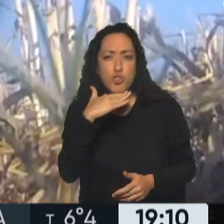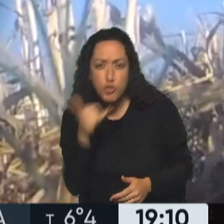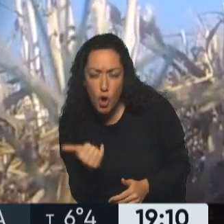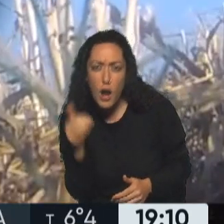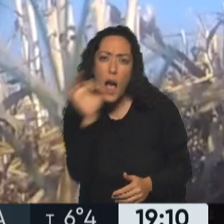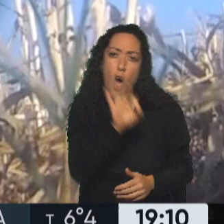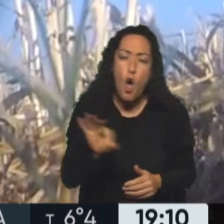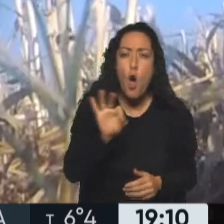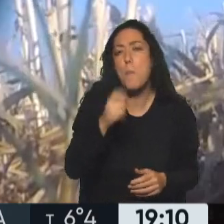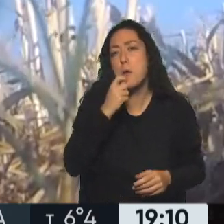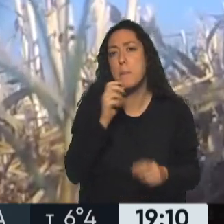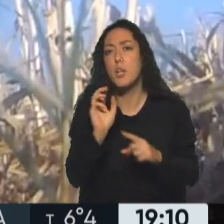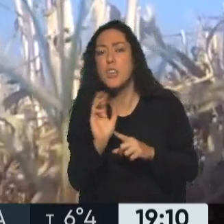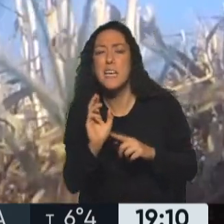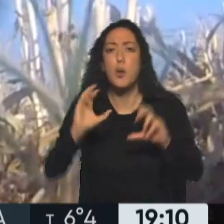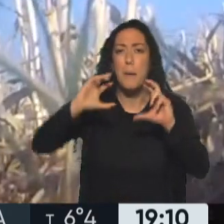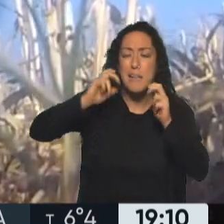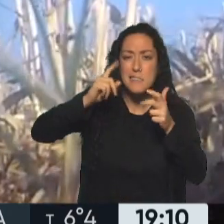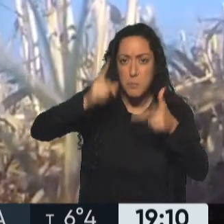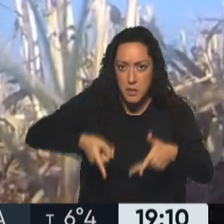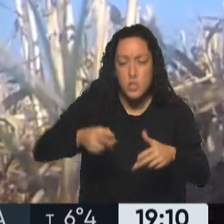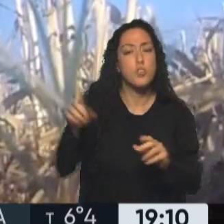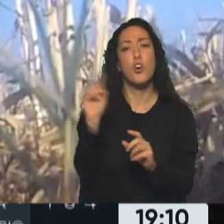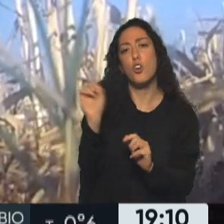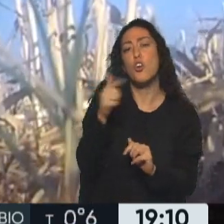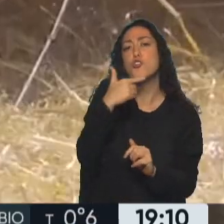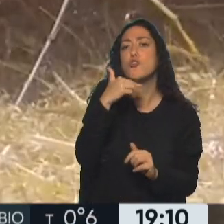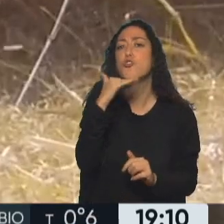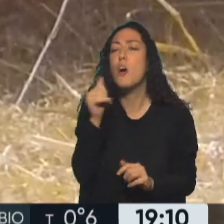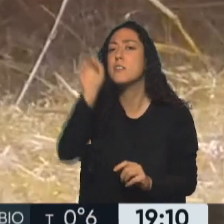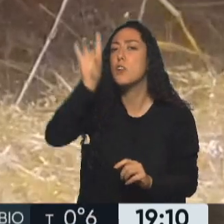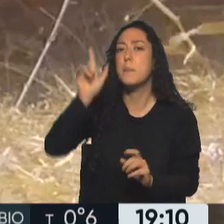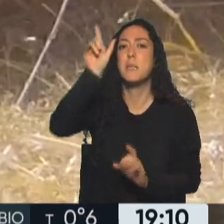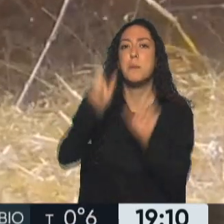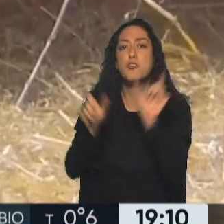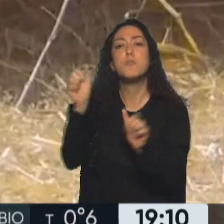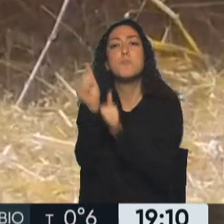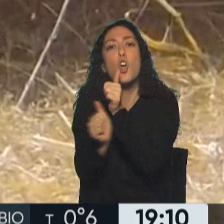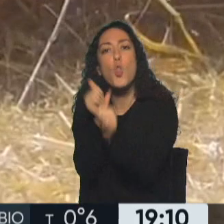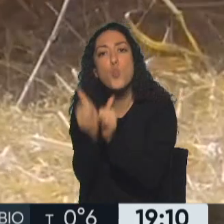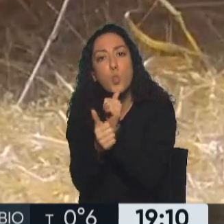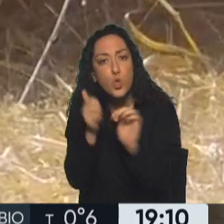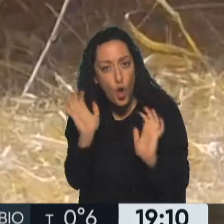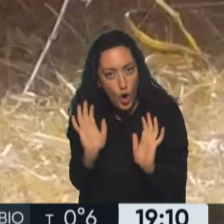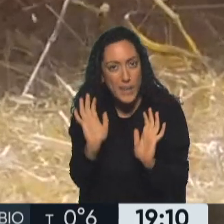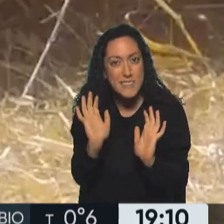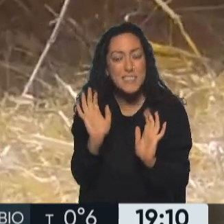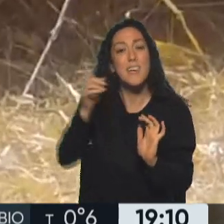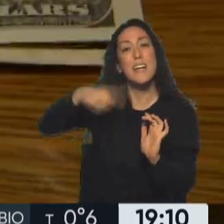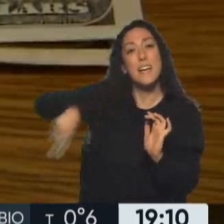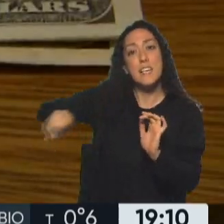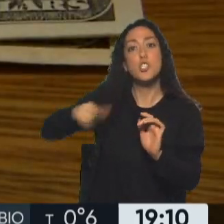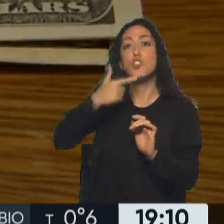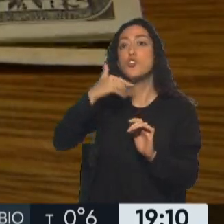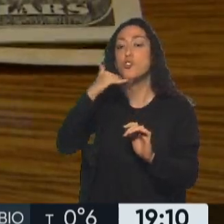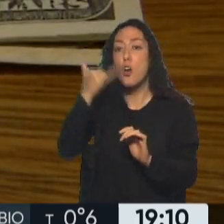otras cosechas como la del trigo y el maíz? No, para la soja y para productores de soja que tienen su producción ahí y que todavía